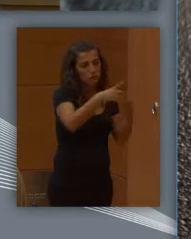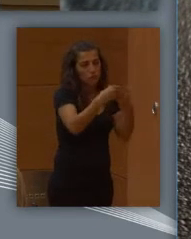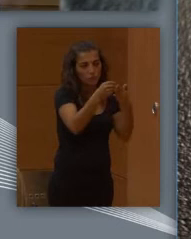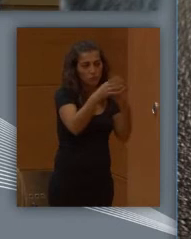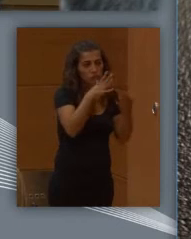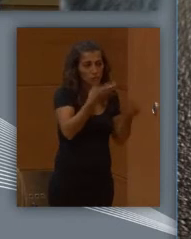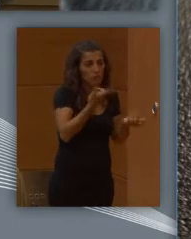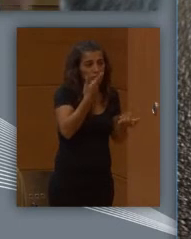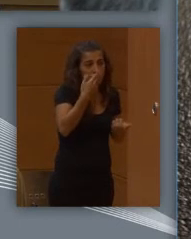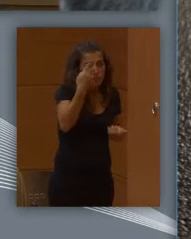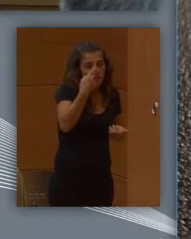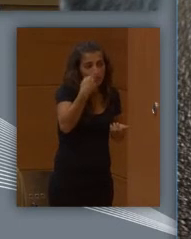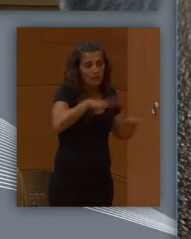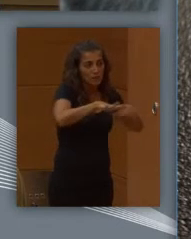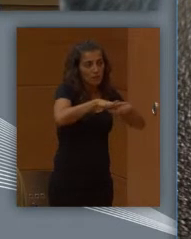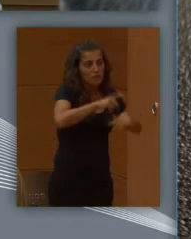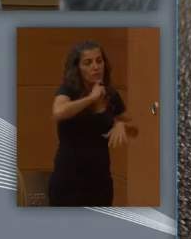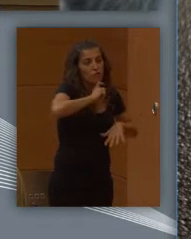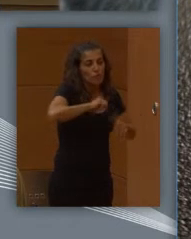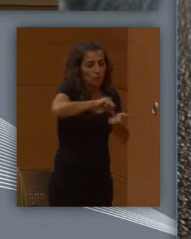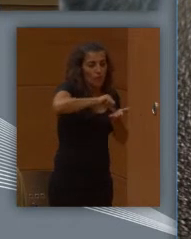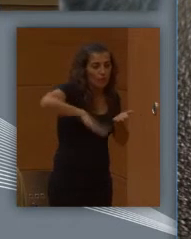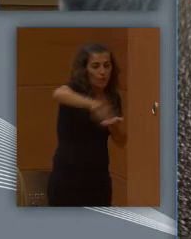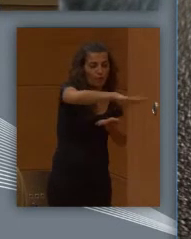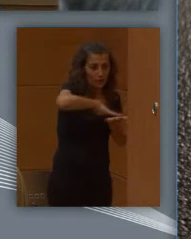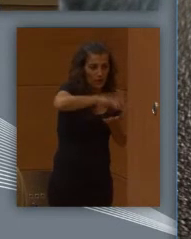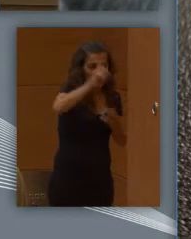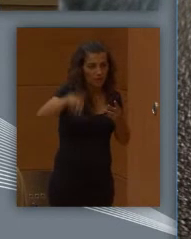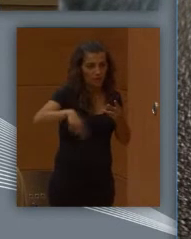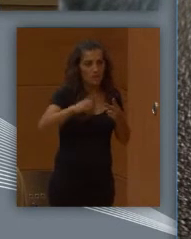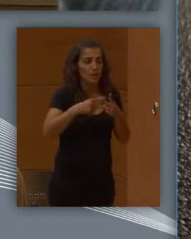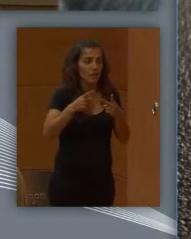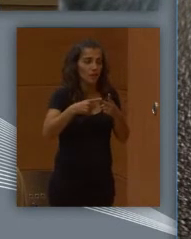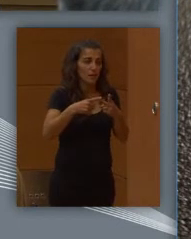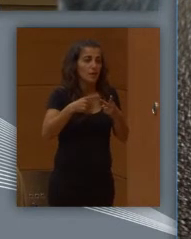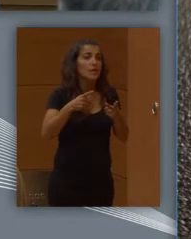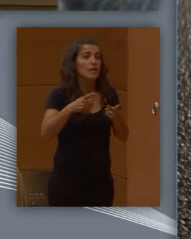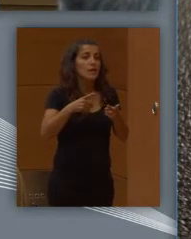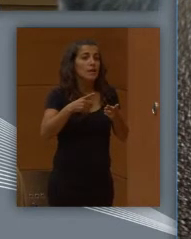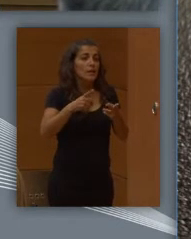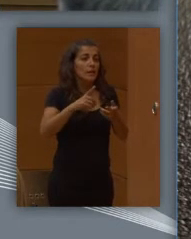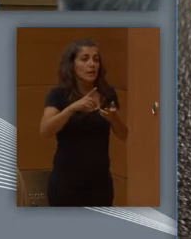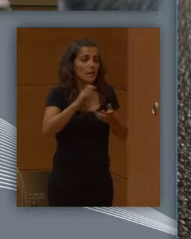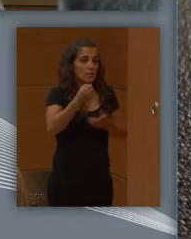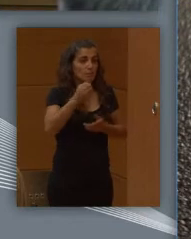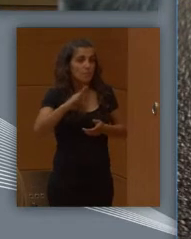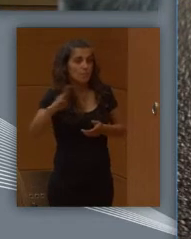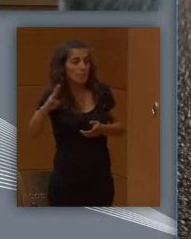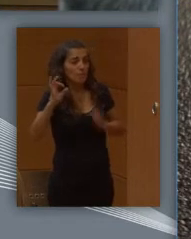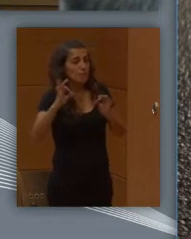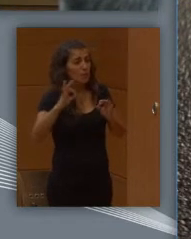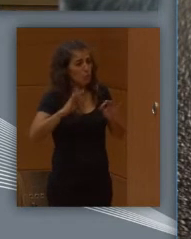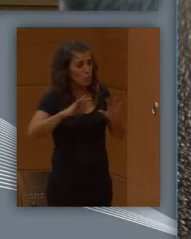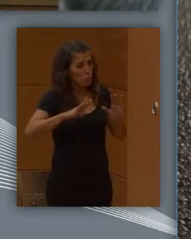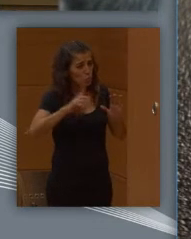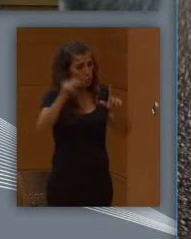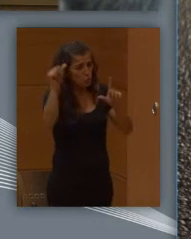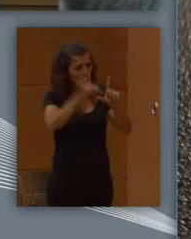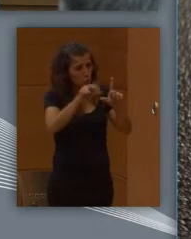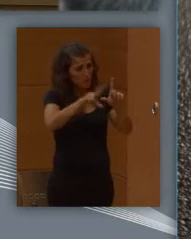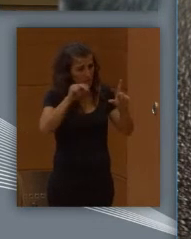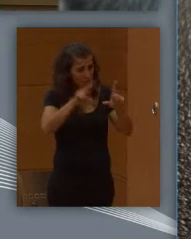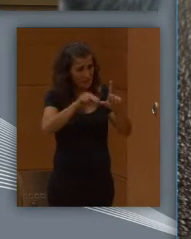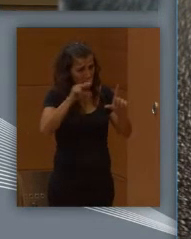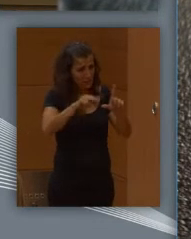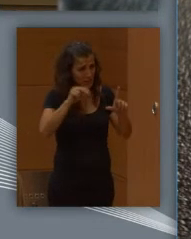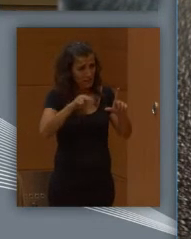en la ciudad. La aplicación de Movit, que permite incluso opinar, dar ratios y valorar a los conductores, y bueno, eso lo tenemos en cuenta, con lo cual ya